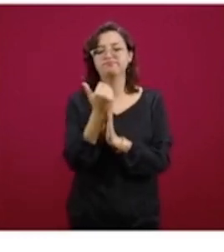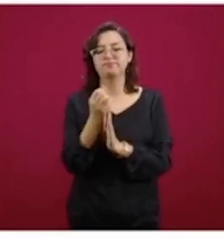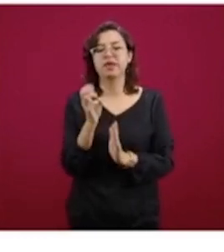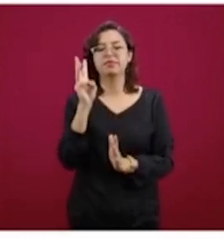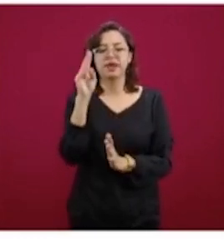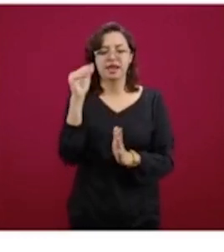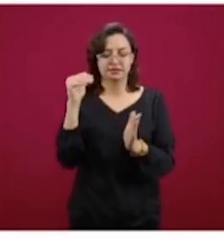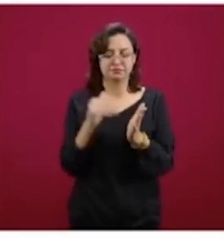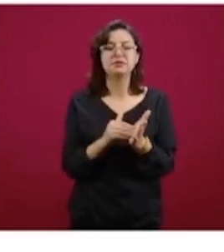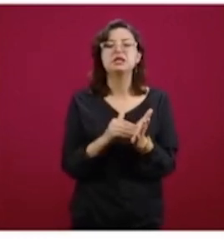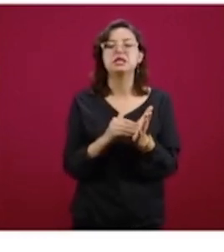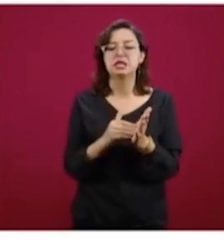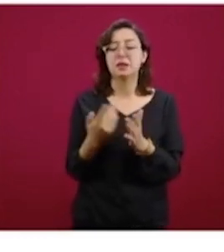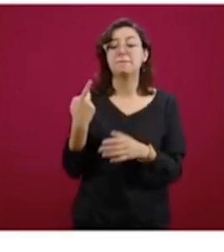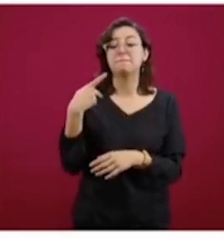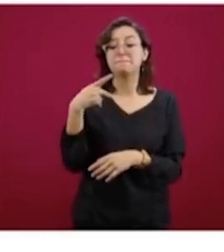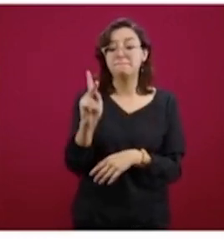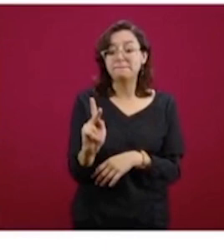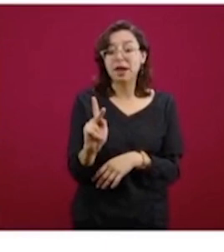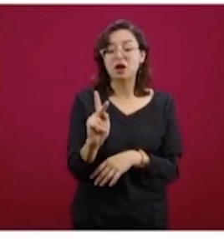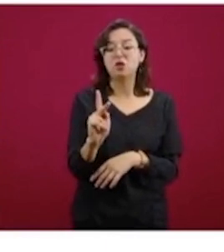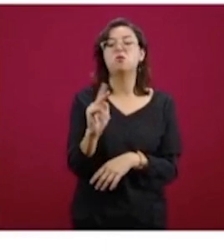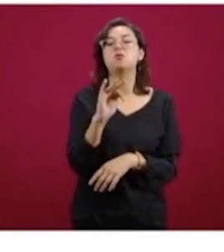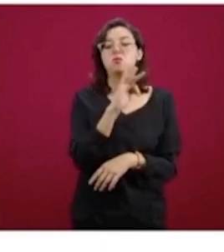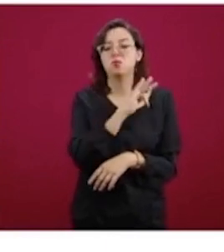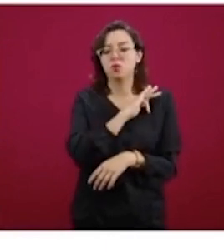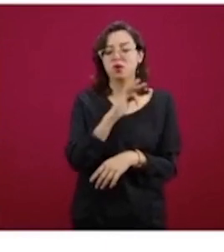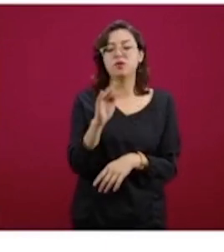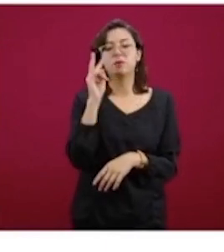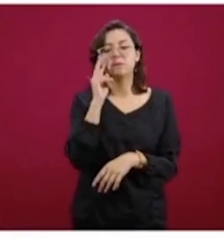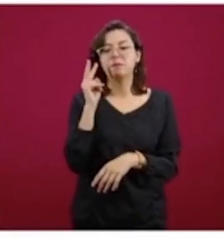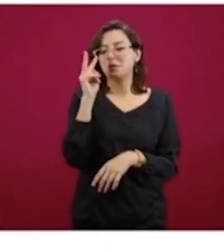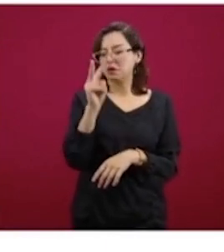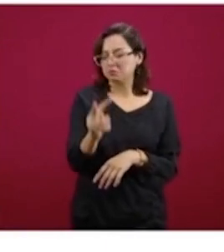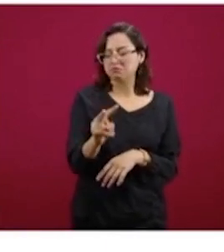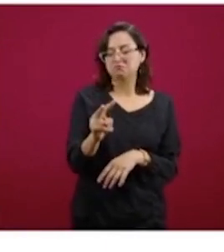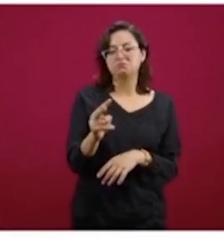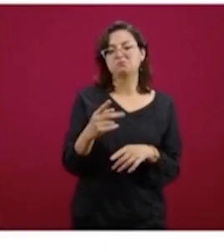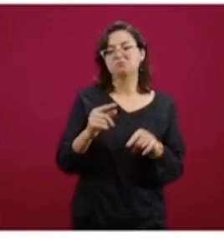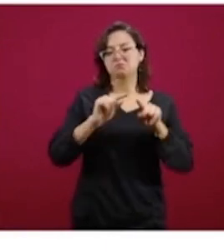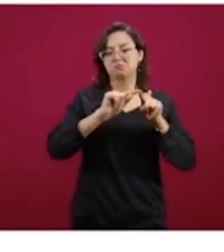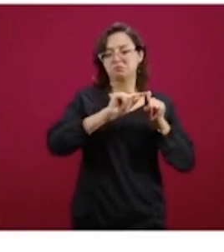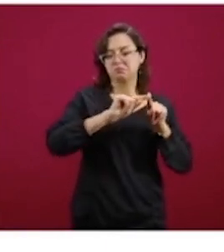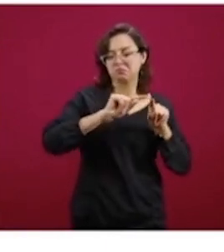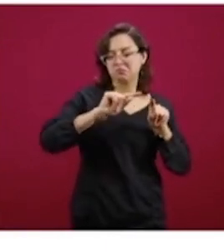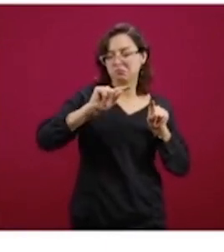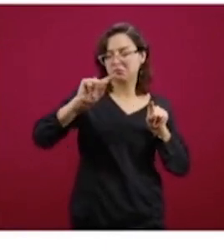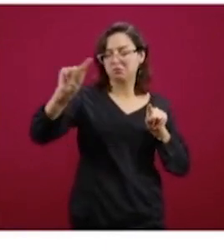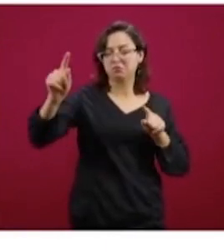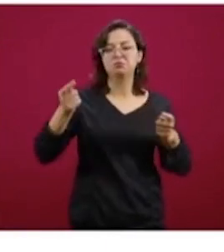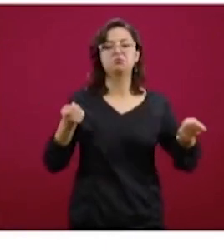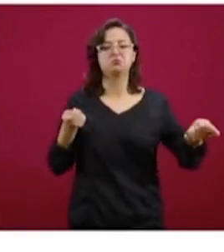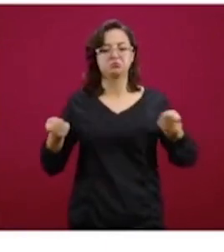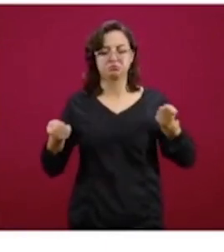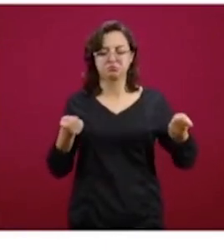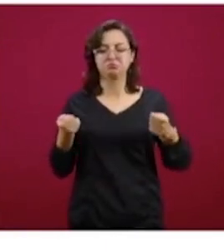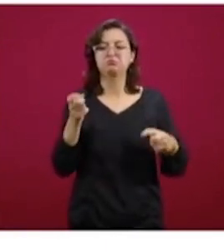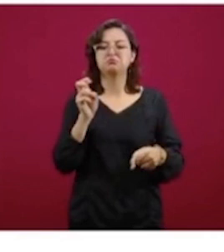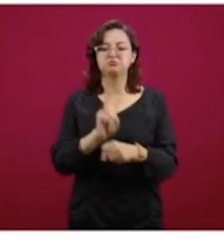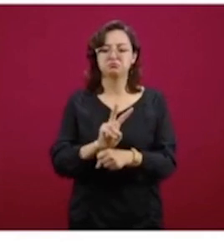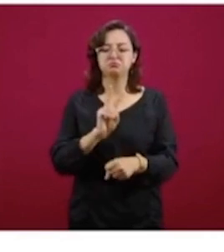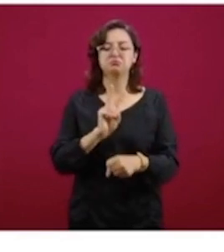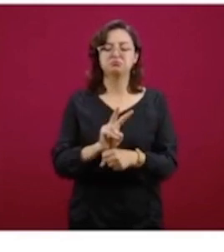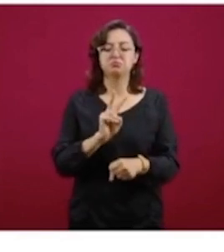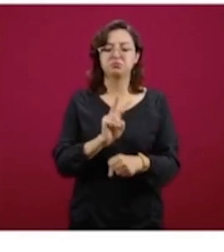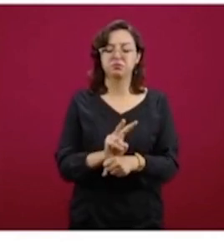obstante, podemos decir que estamos prácticamente en la línea de contención. De no